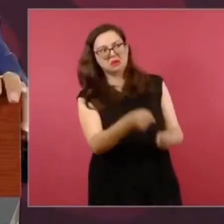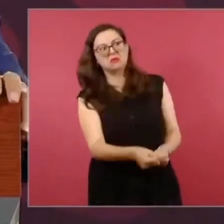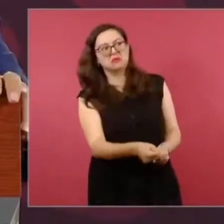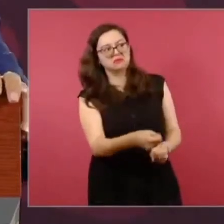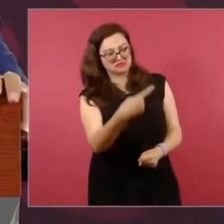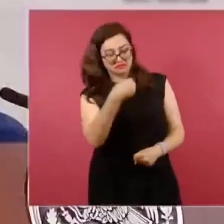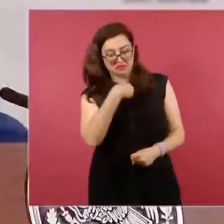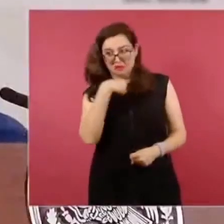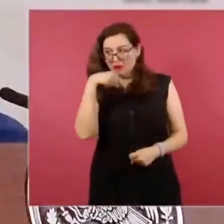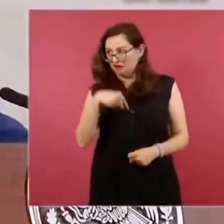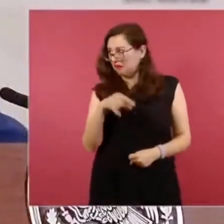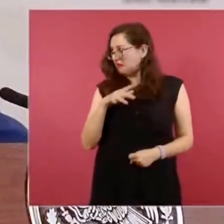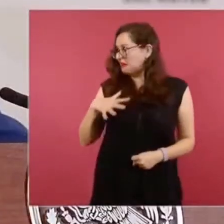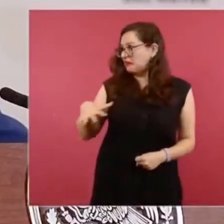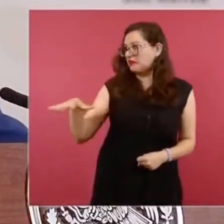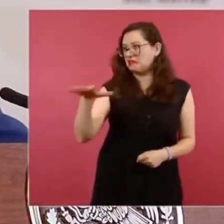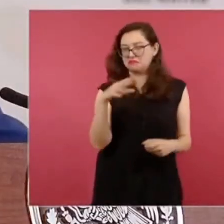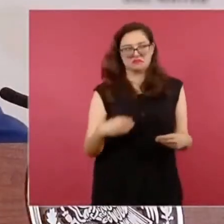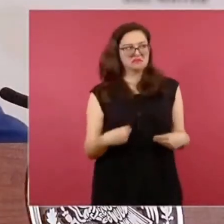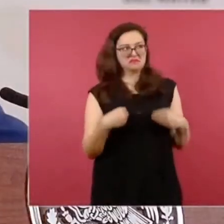Y profético.